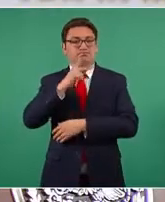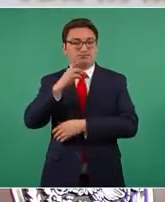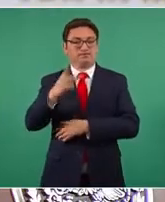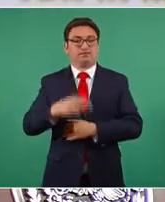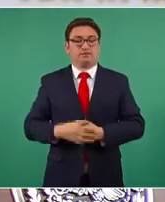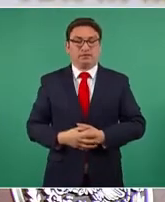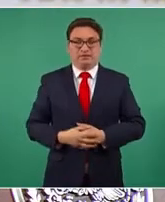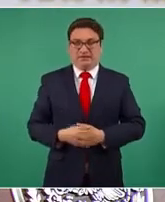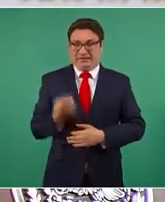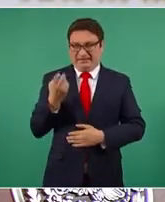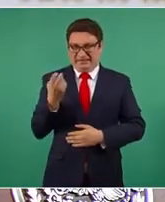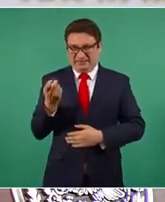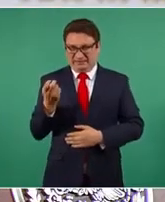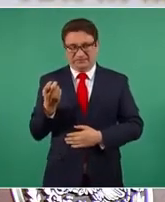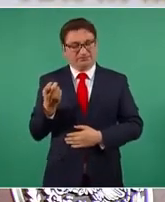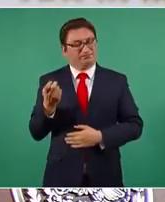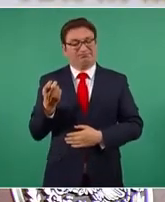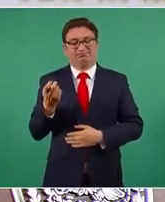No esto.